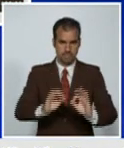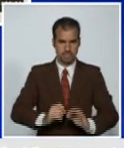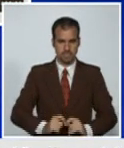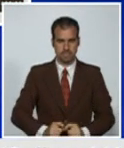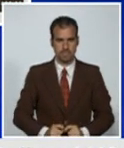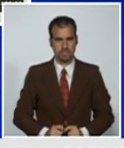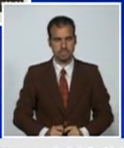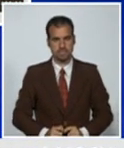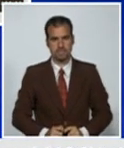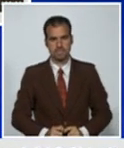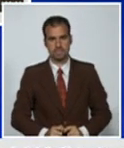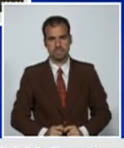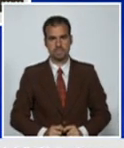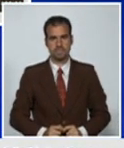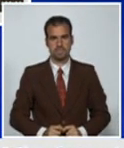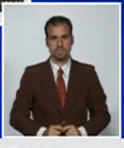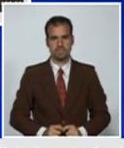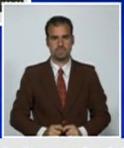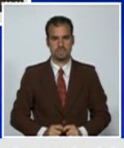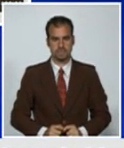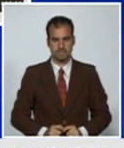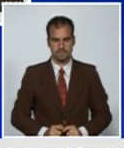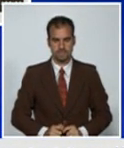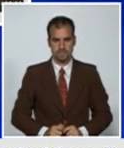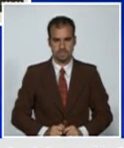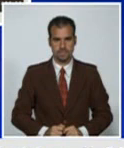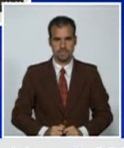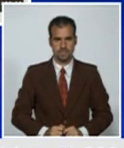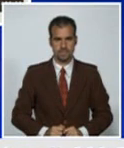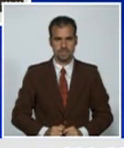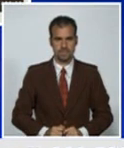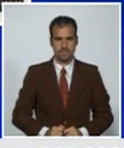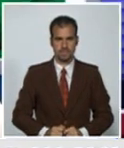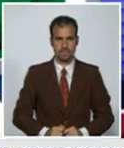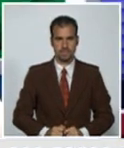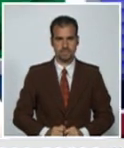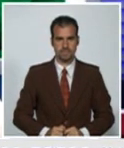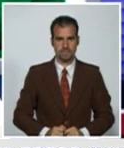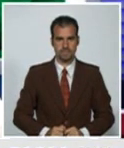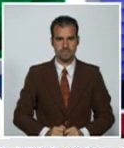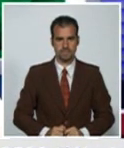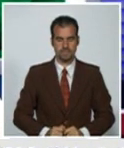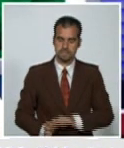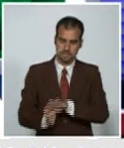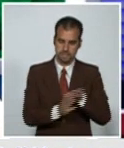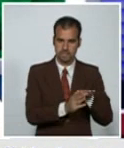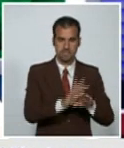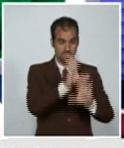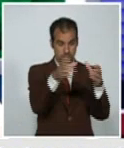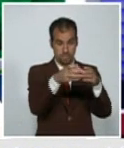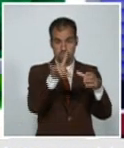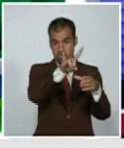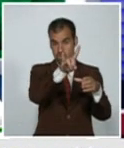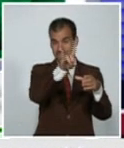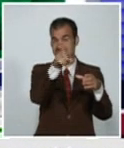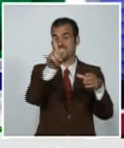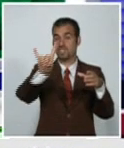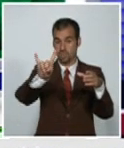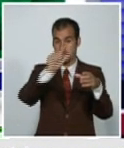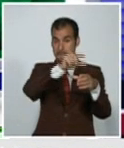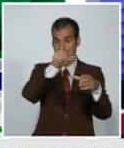el diagnóstico de la enfermedad. De los 919 casos que se confirmaron,